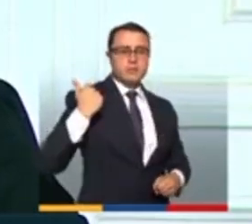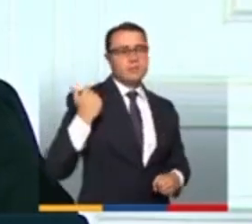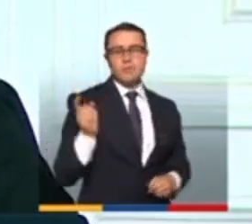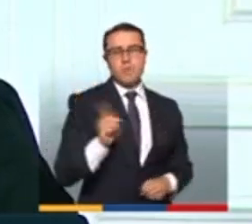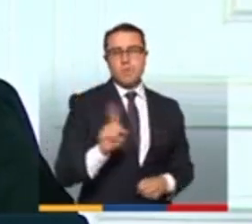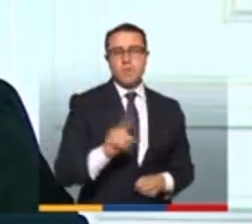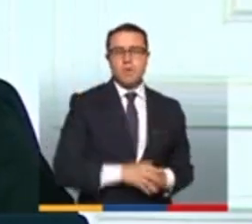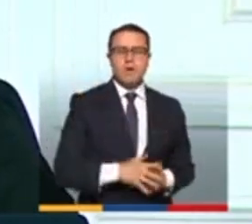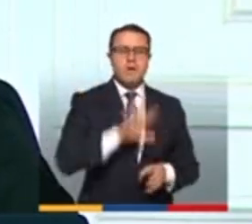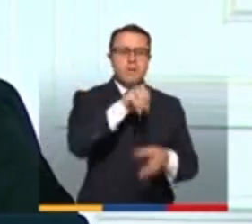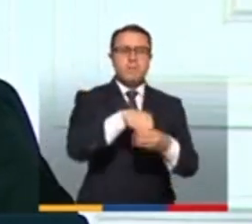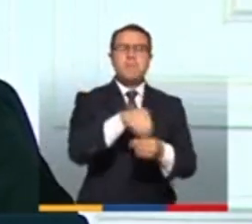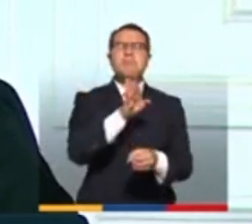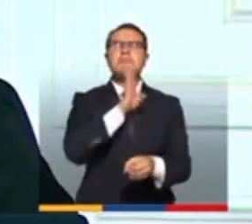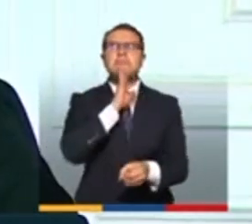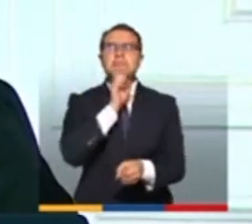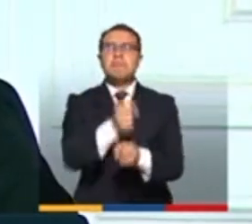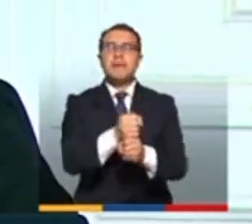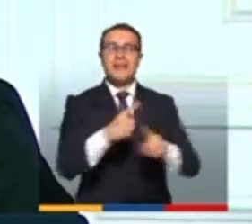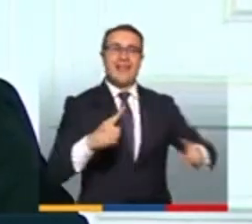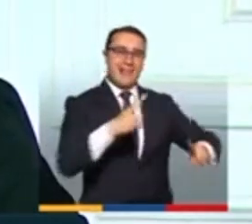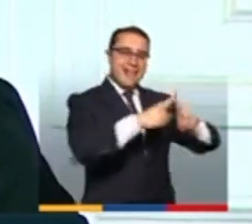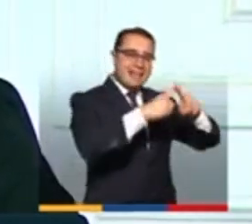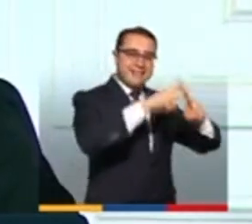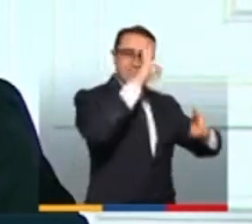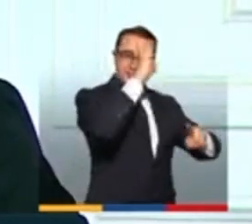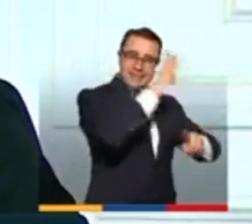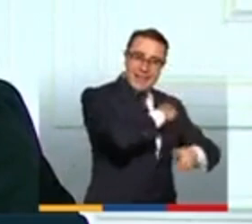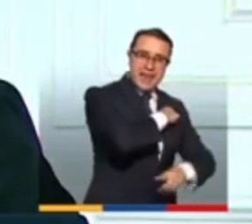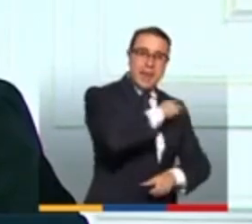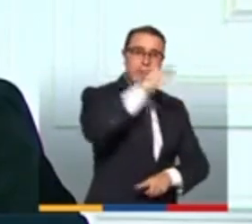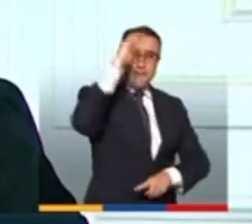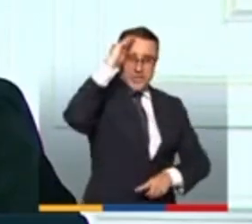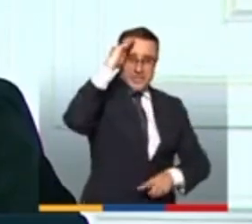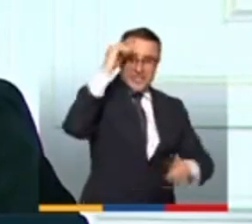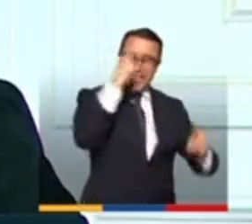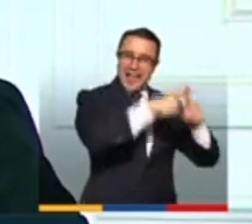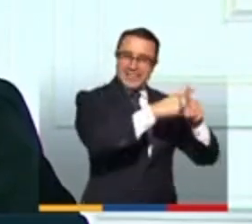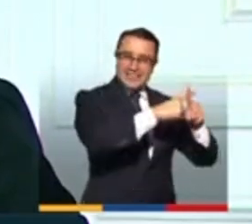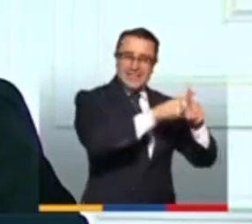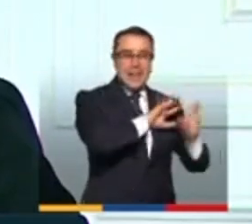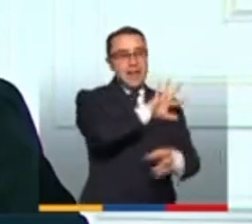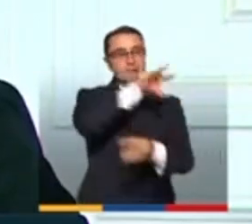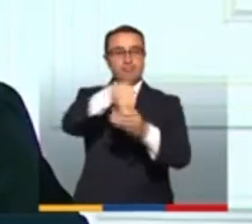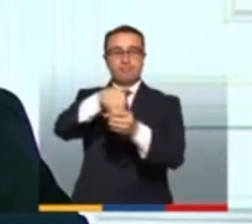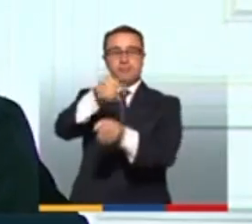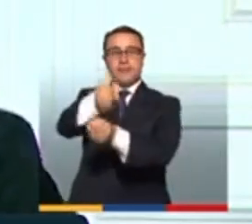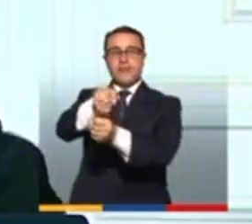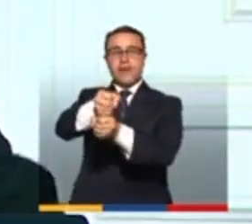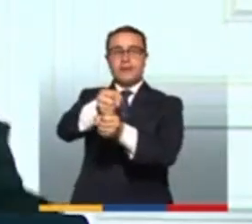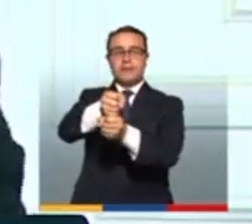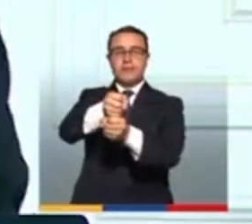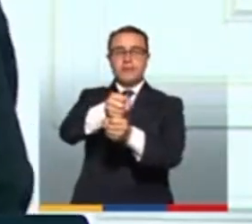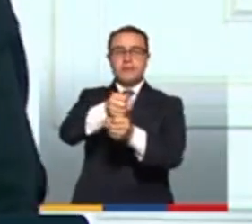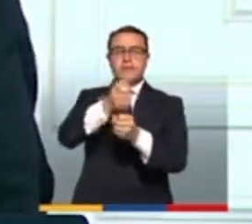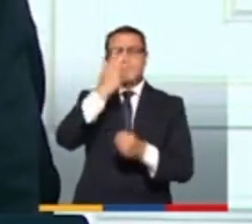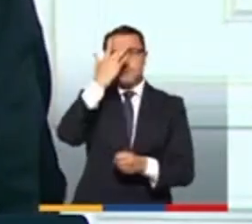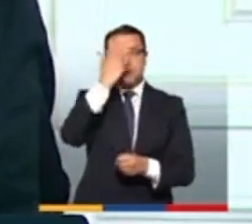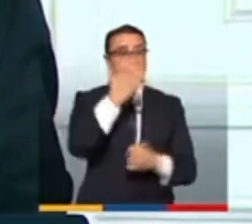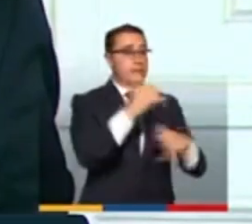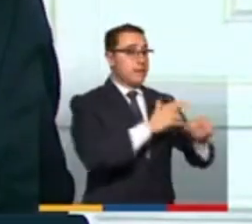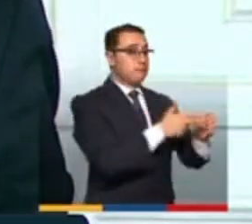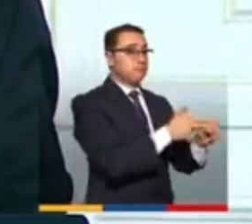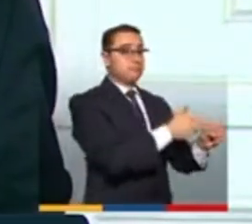excombatientes del ejército, de la policía, y que terminan, para poder sobrevivir después de que se